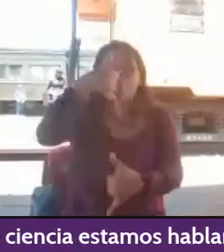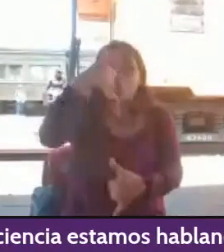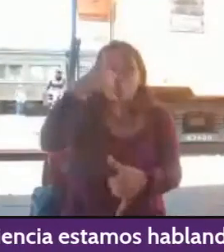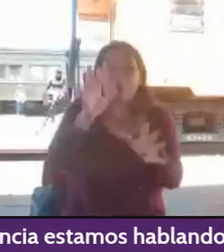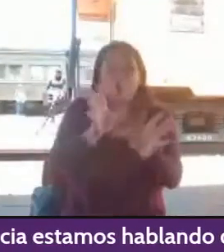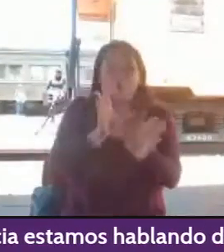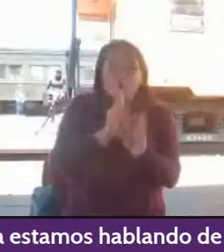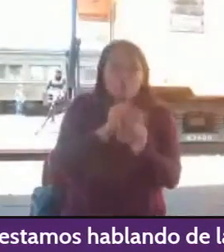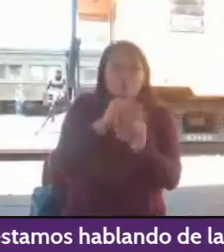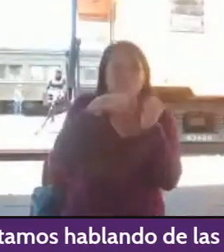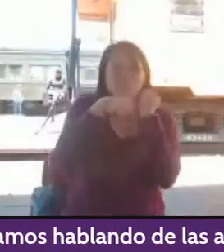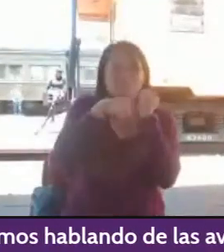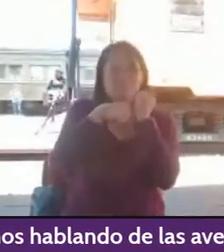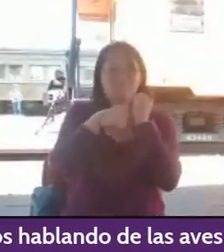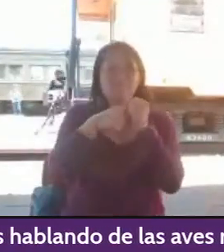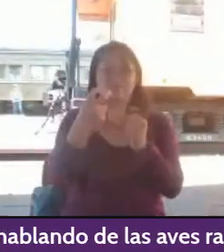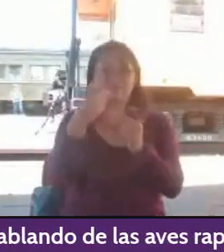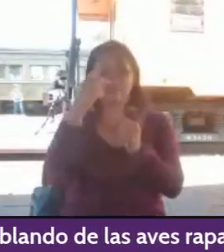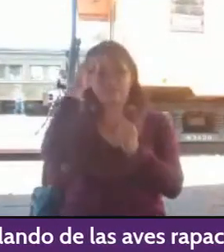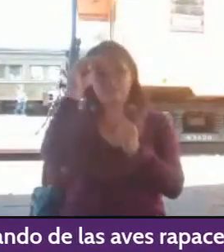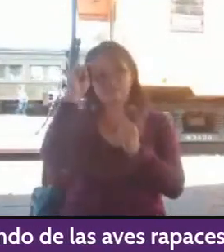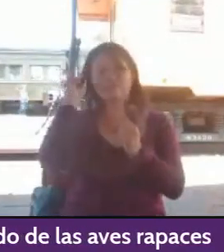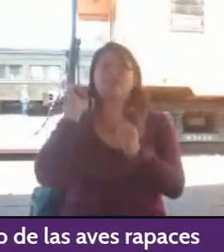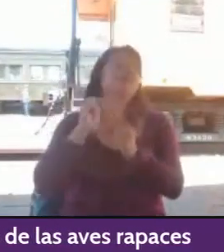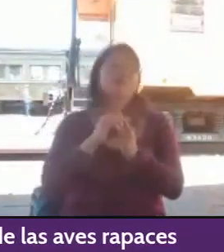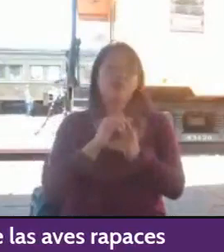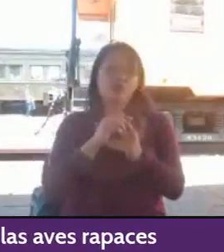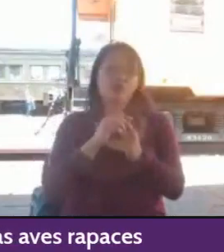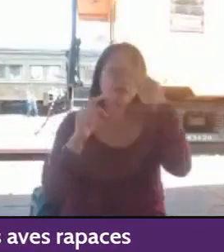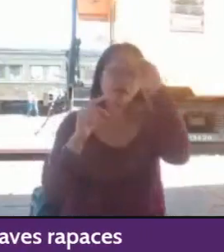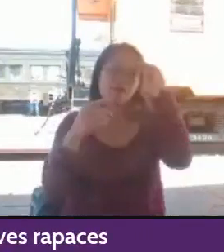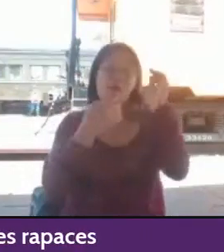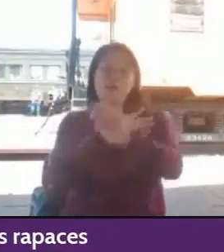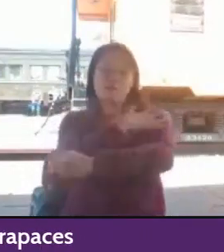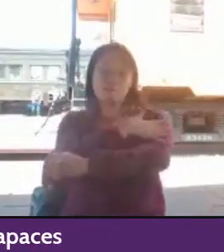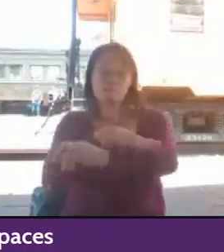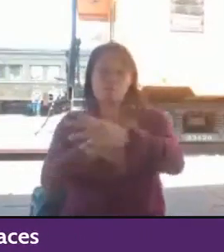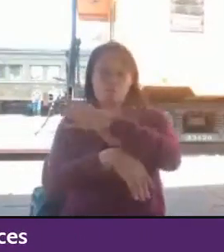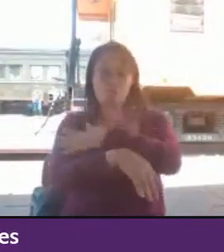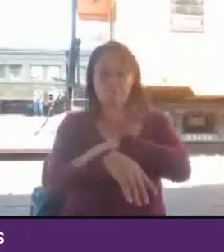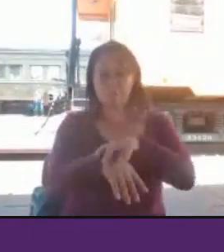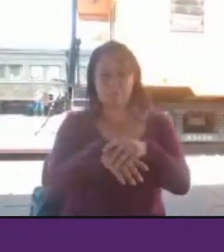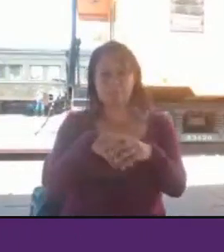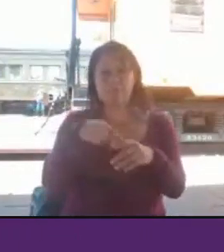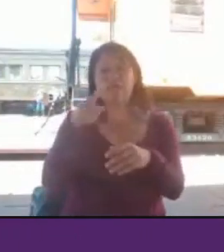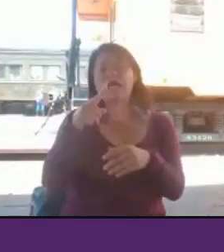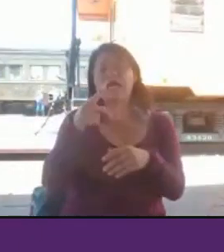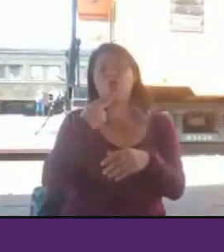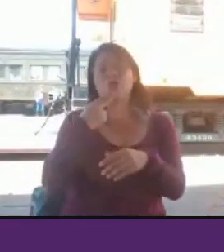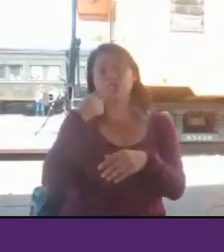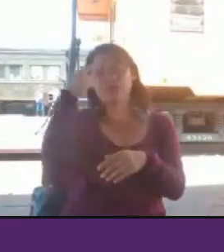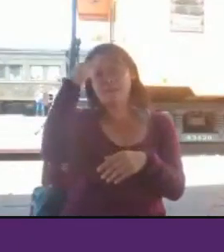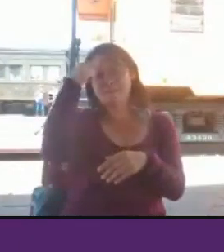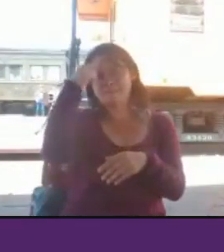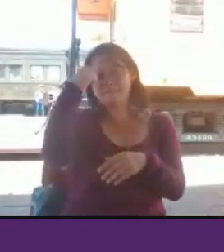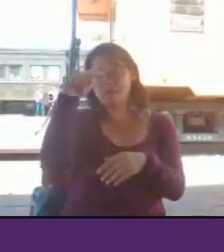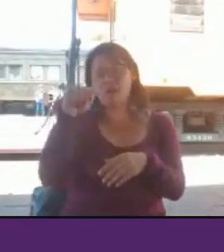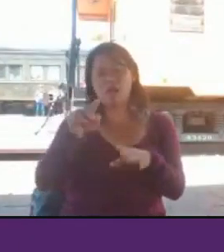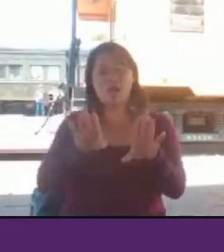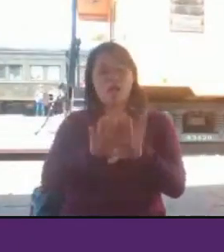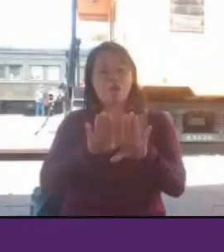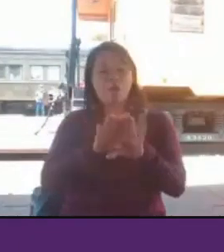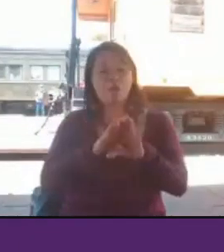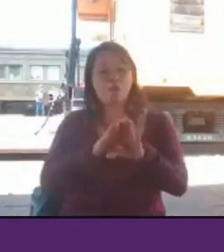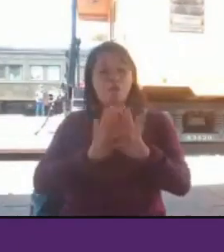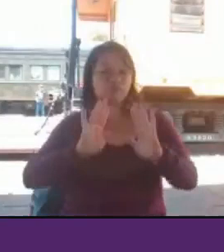más. Las plumas sirven para el cortejo, para que en la mayoría de casos el macho impresione a la hembra con sus